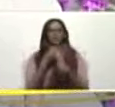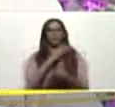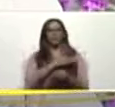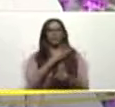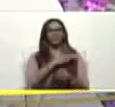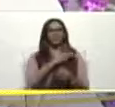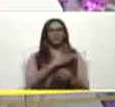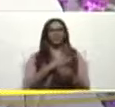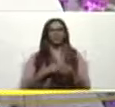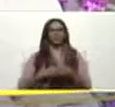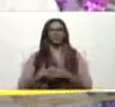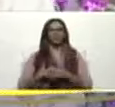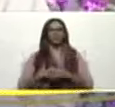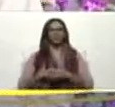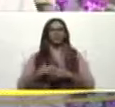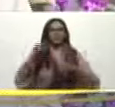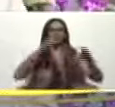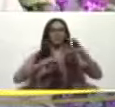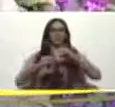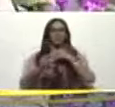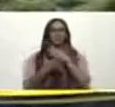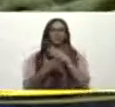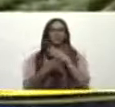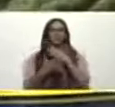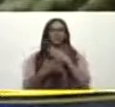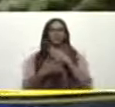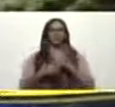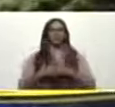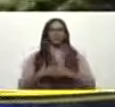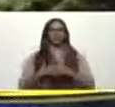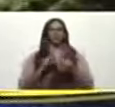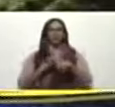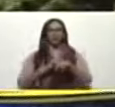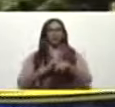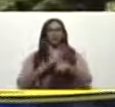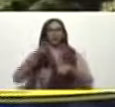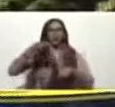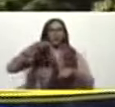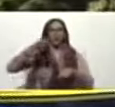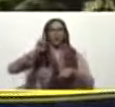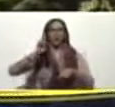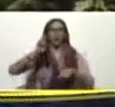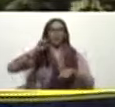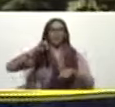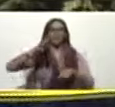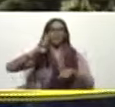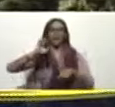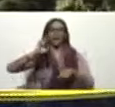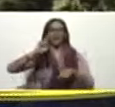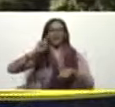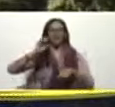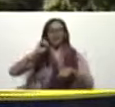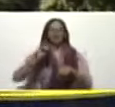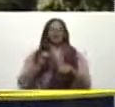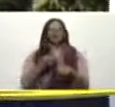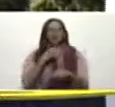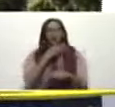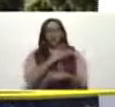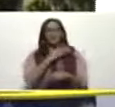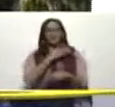misión Ciencia y Tecnología, doctor Humberto Fernández Moral, y la gran visión Venezuela